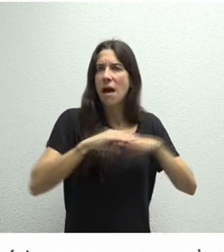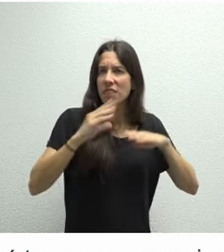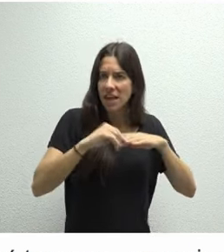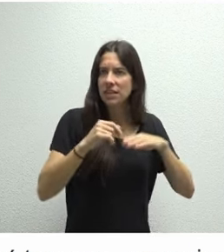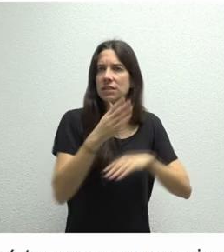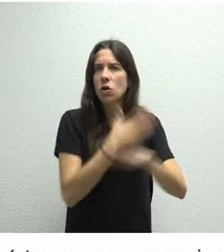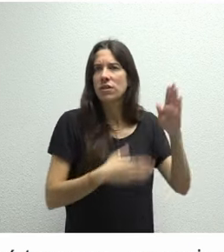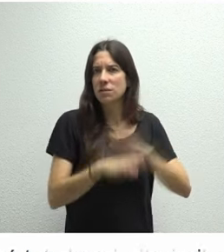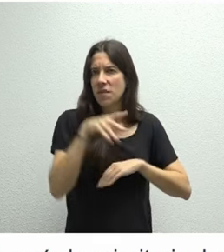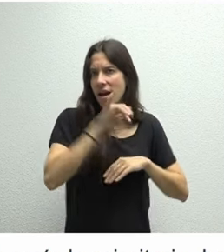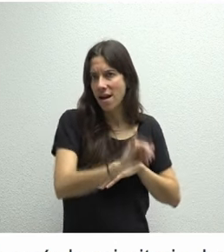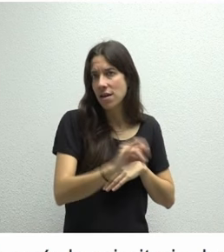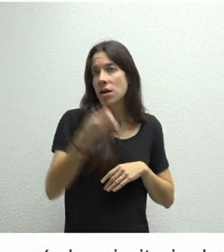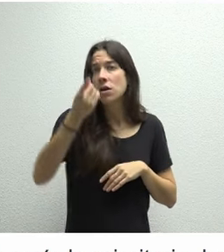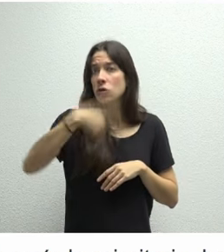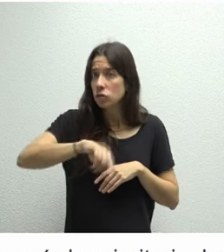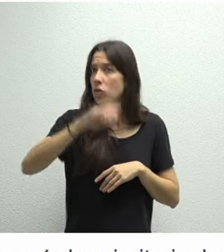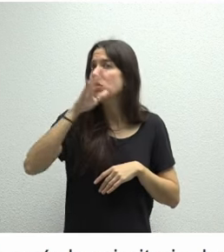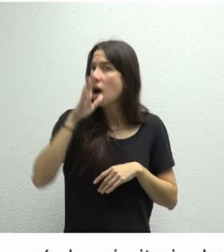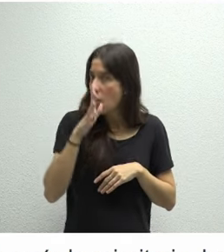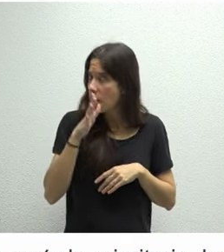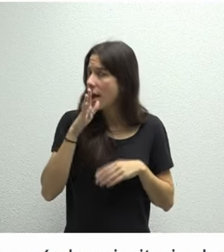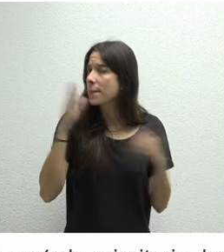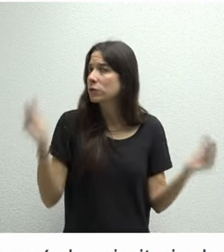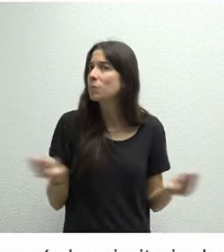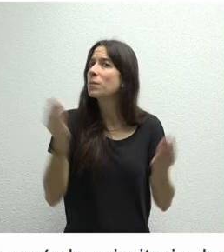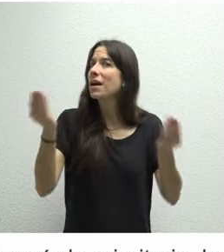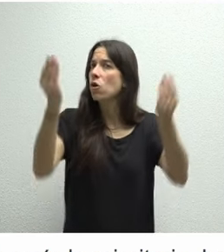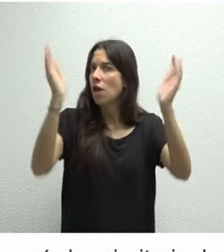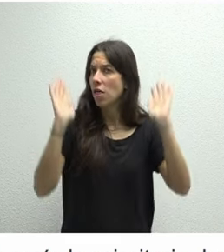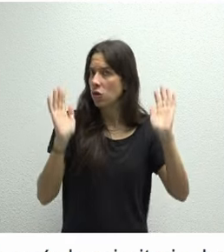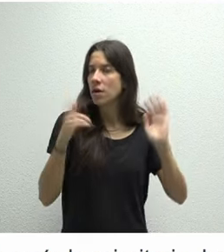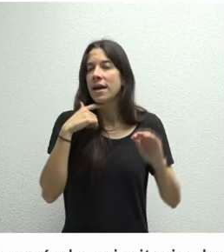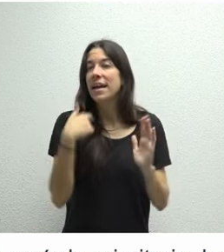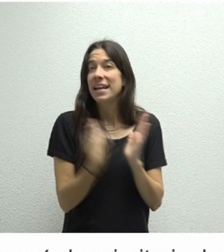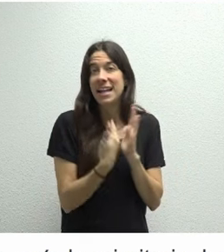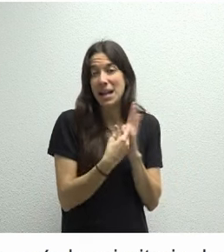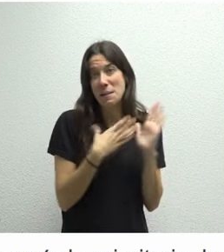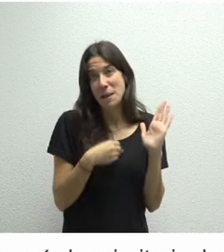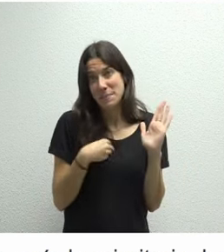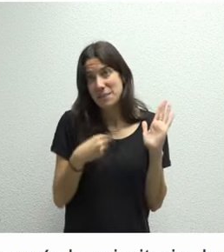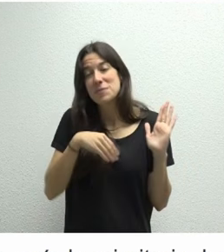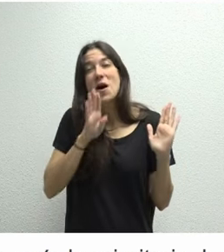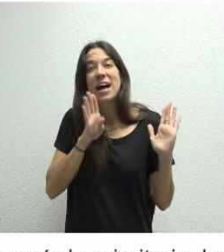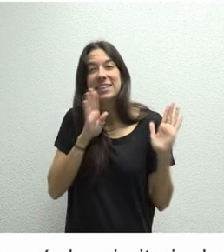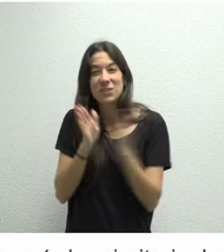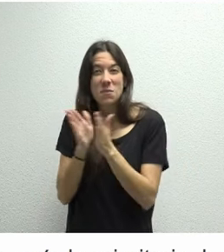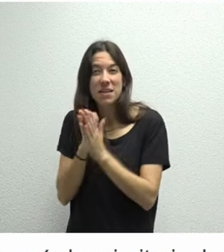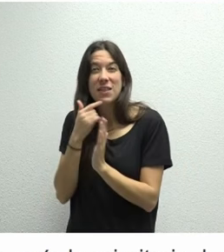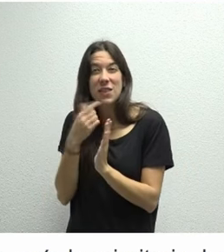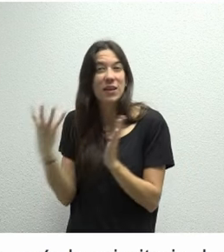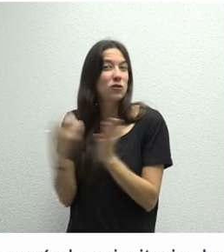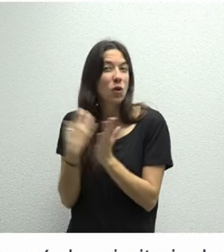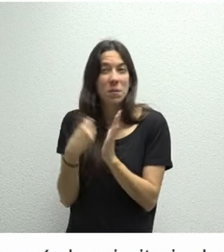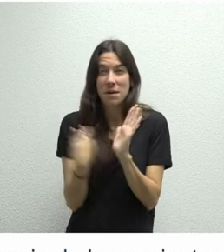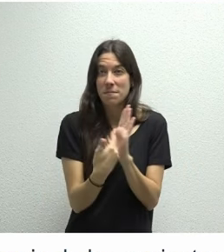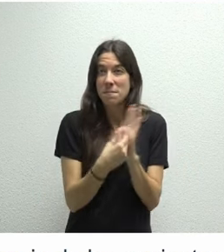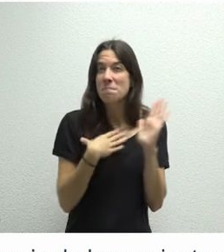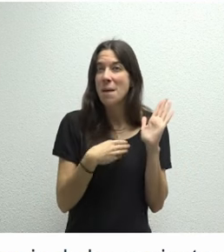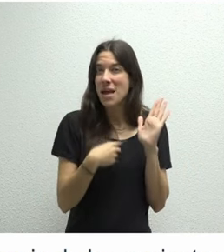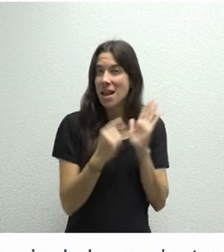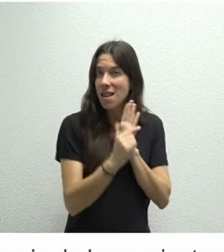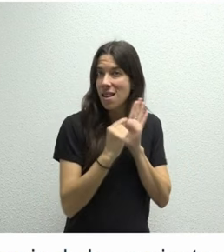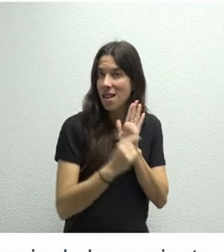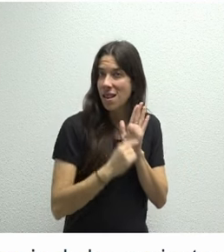Nosotros hemos mejorado creo que por lo menos sobre el papel antes hablaba mi compañera de que todo hay que reflejarlo nosotros en el papel sí